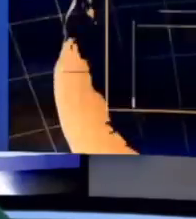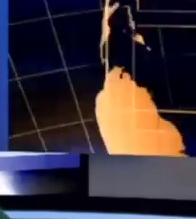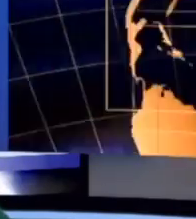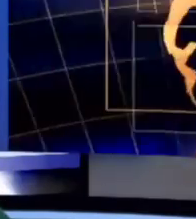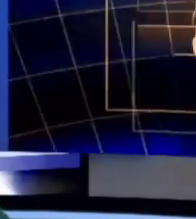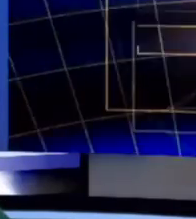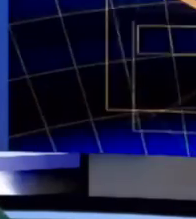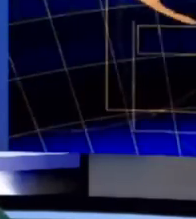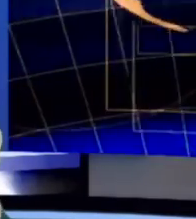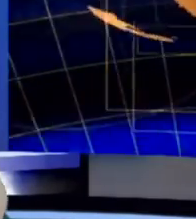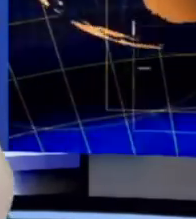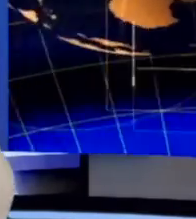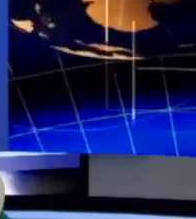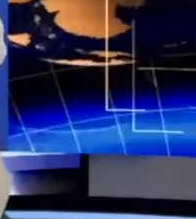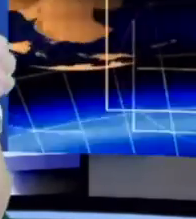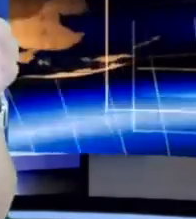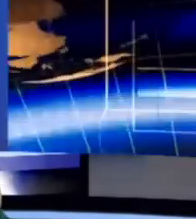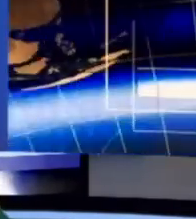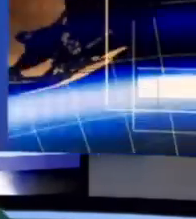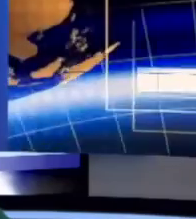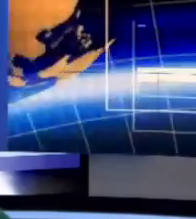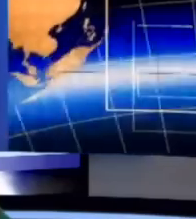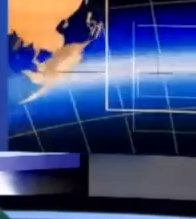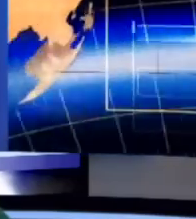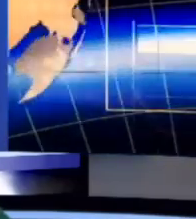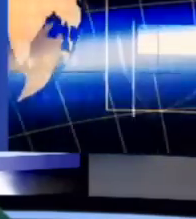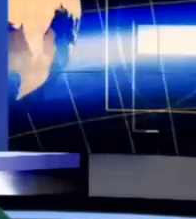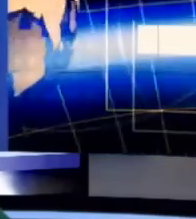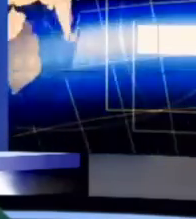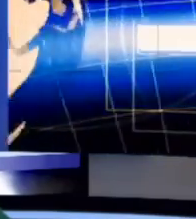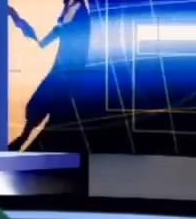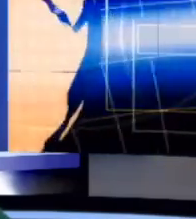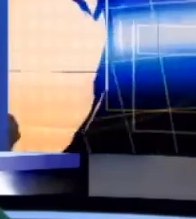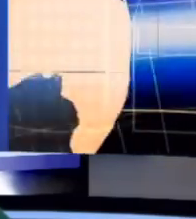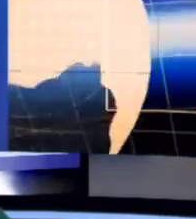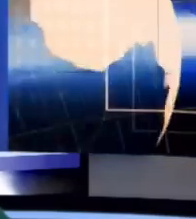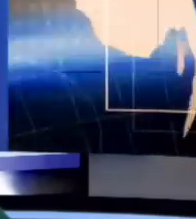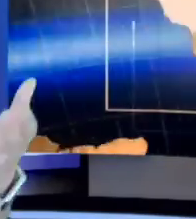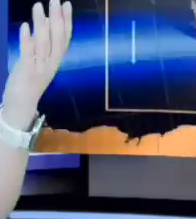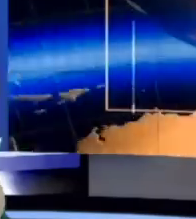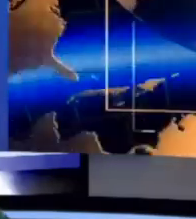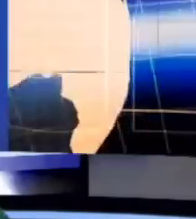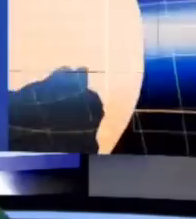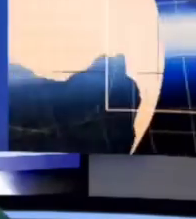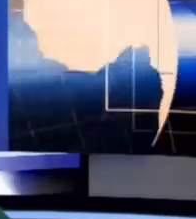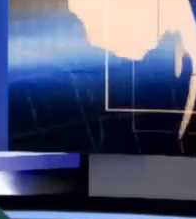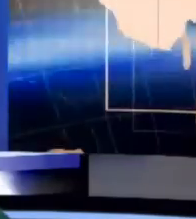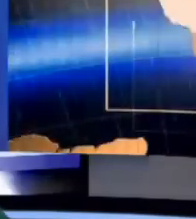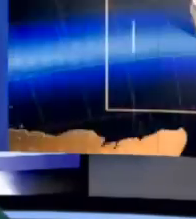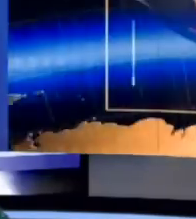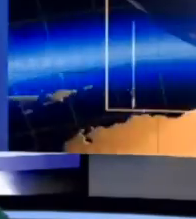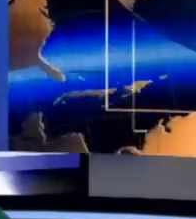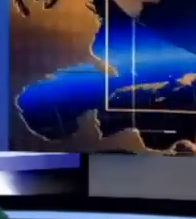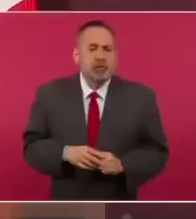notificaciones. Compartan este video para que llegue a muchas más personas. Déjenos su opinión en la caja de los comentarios y síganos también en